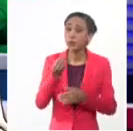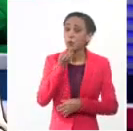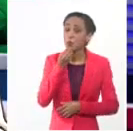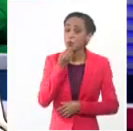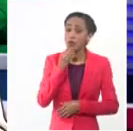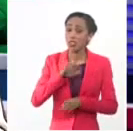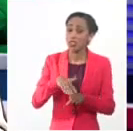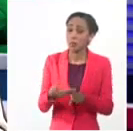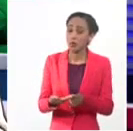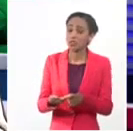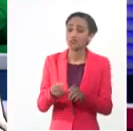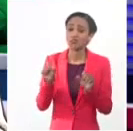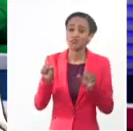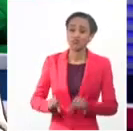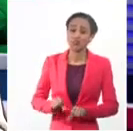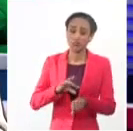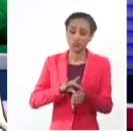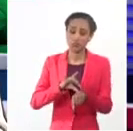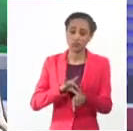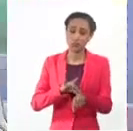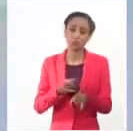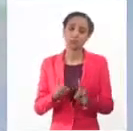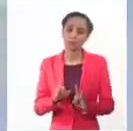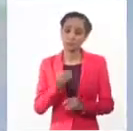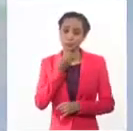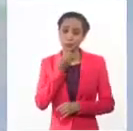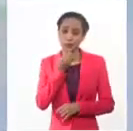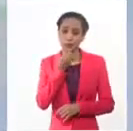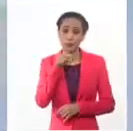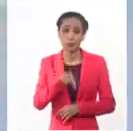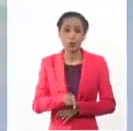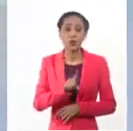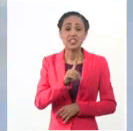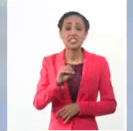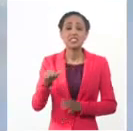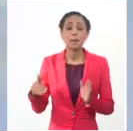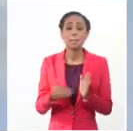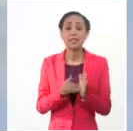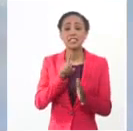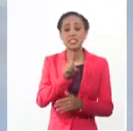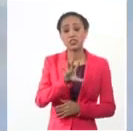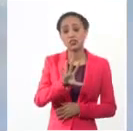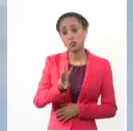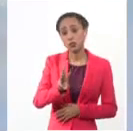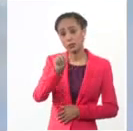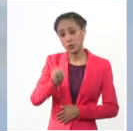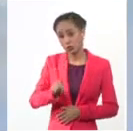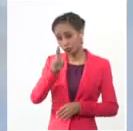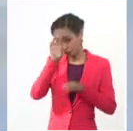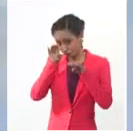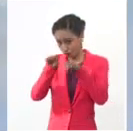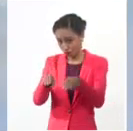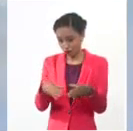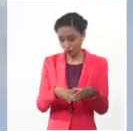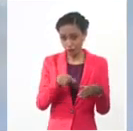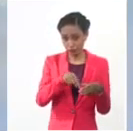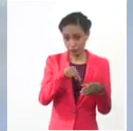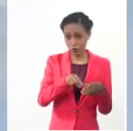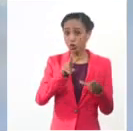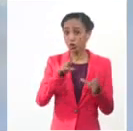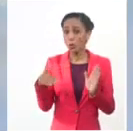desfavorable. Hoy con 3.153 pacientes ingresados, de los cuales